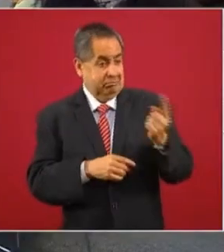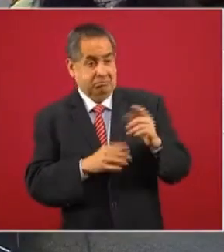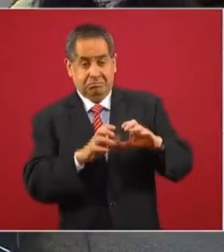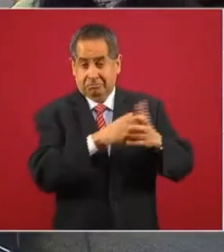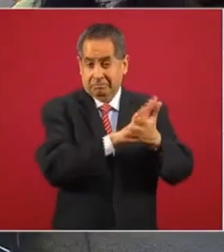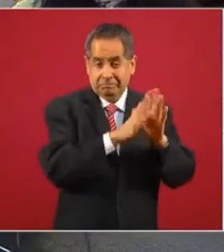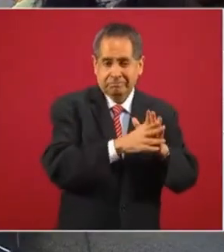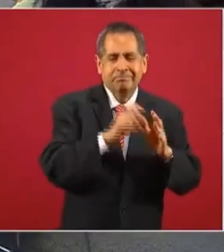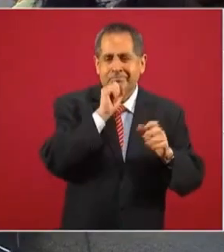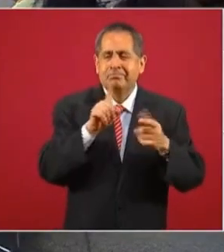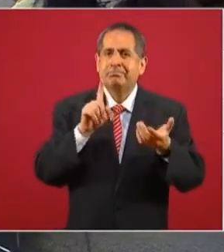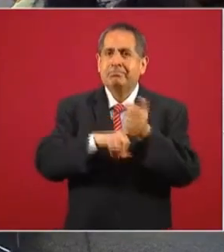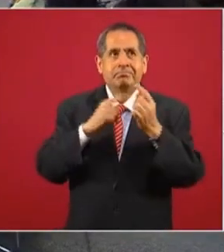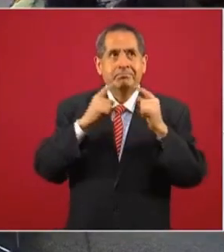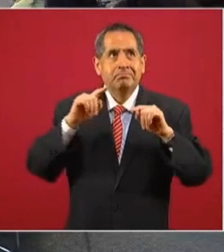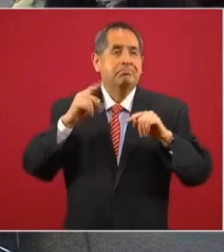organizado. No,